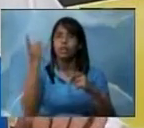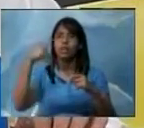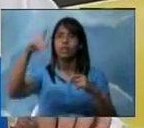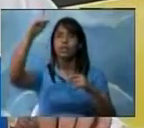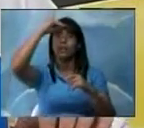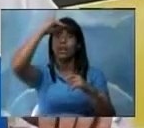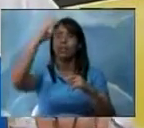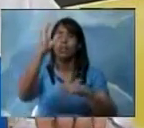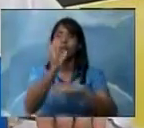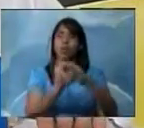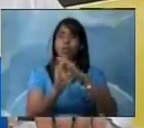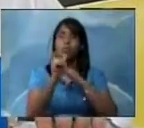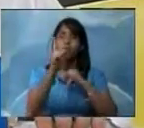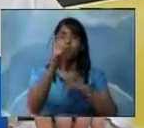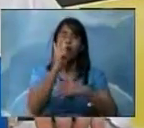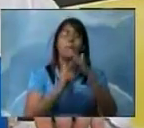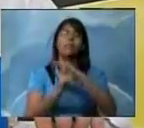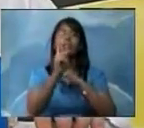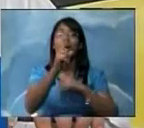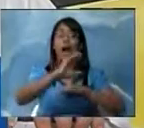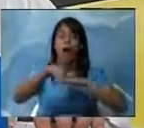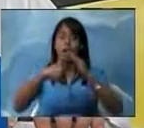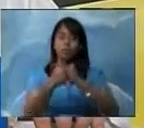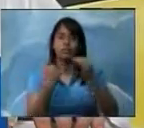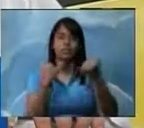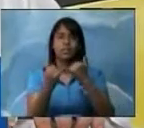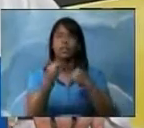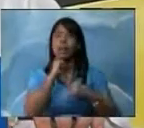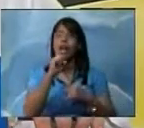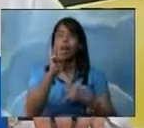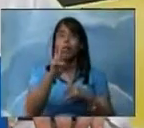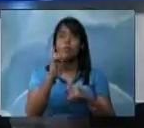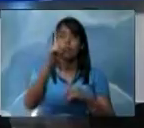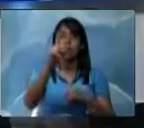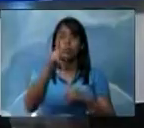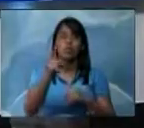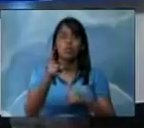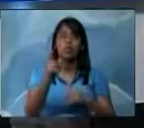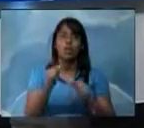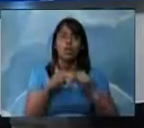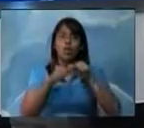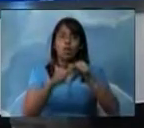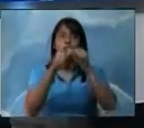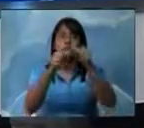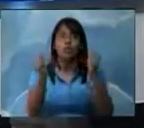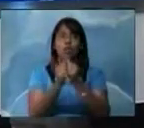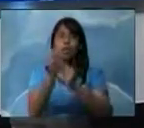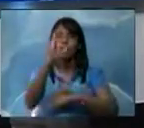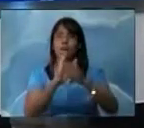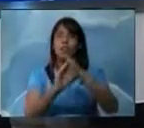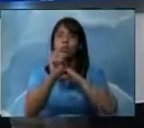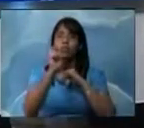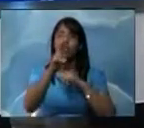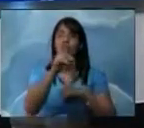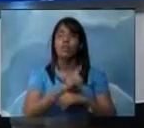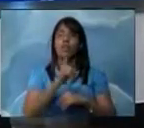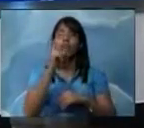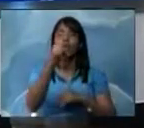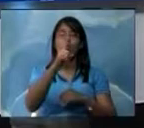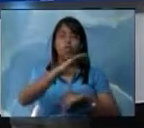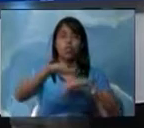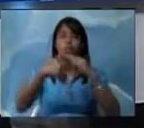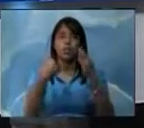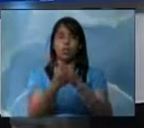capítulo 1. Versículo 1 al final, que es el 21, y continuaremos con el capítulo 2, desde el